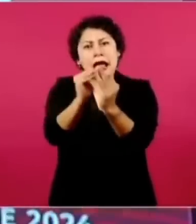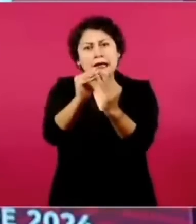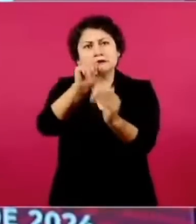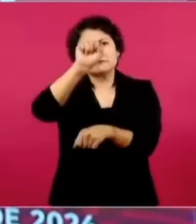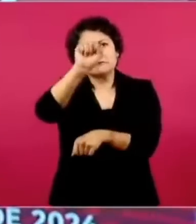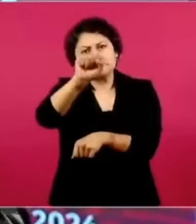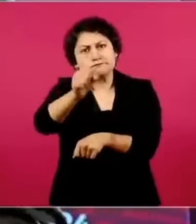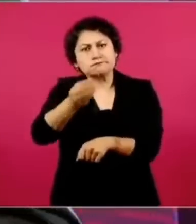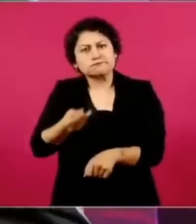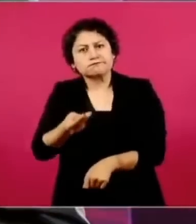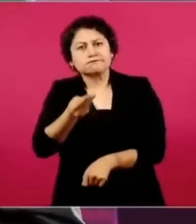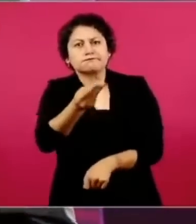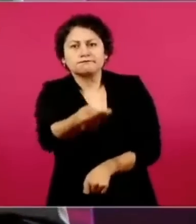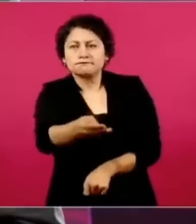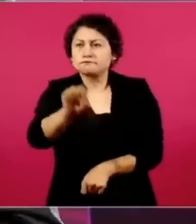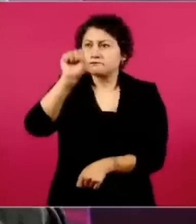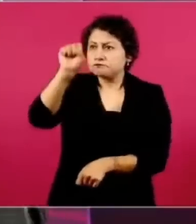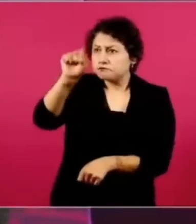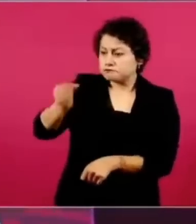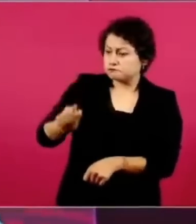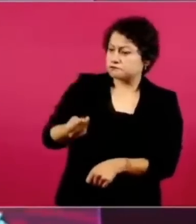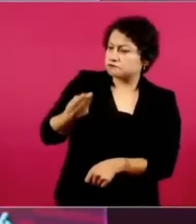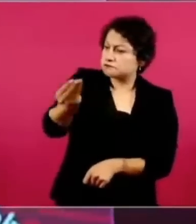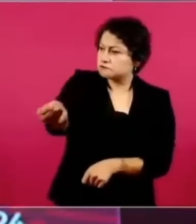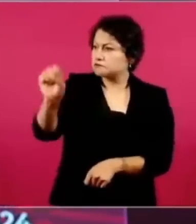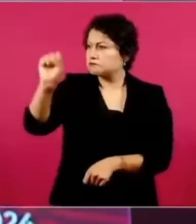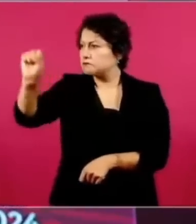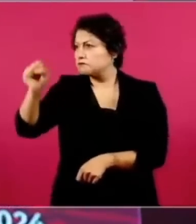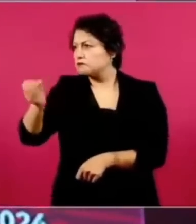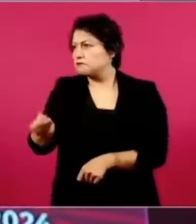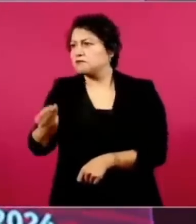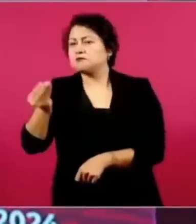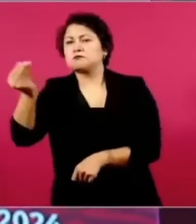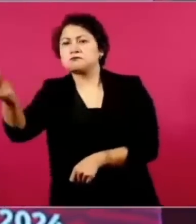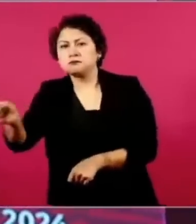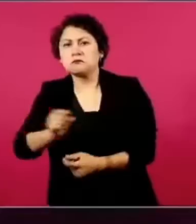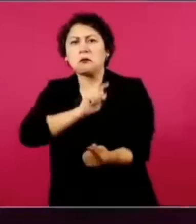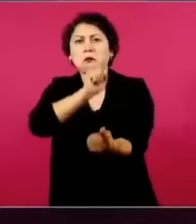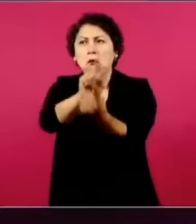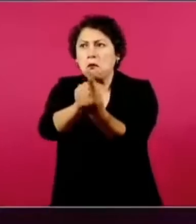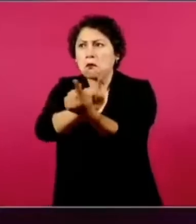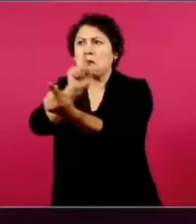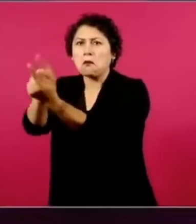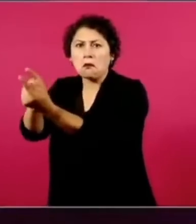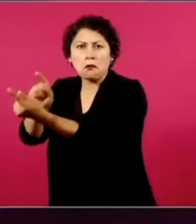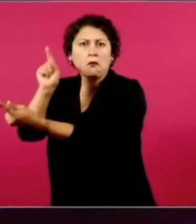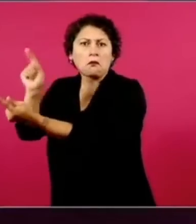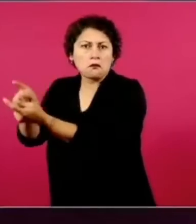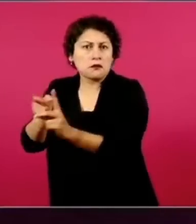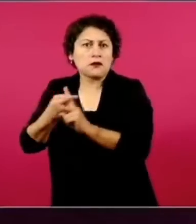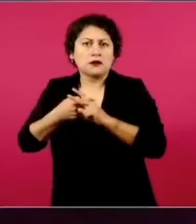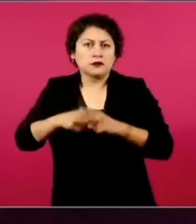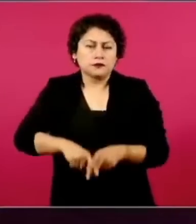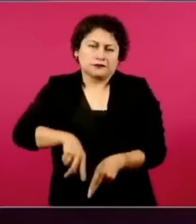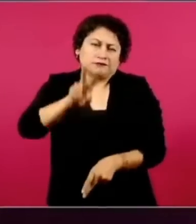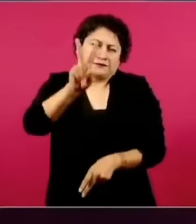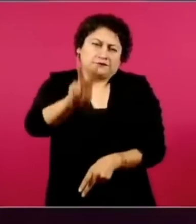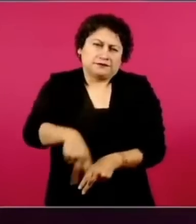periódico. Y llegó a ser, porque hicimos encuestas en ese entonces, hace